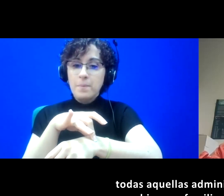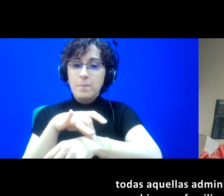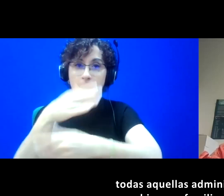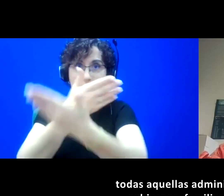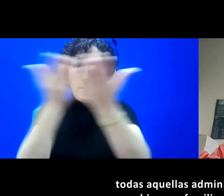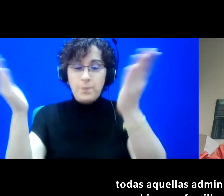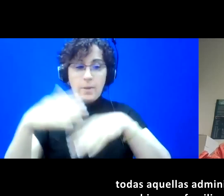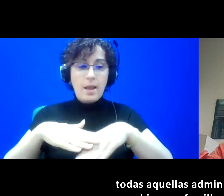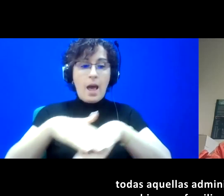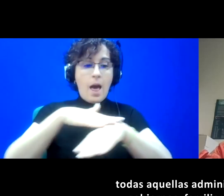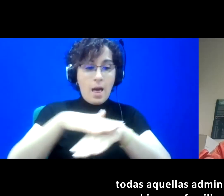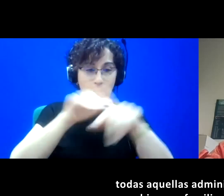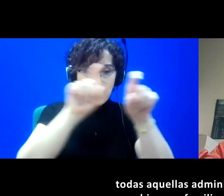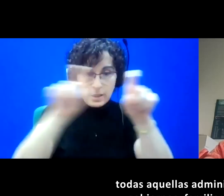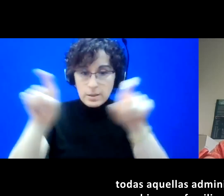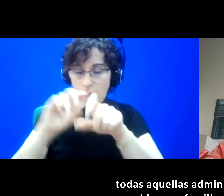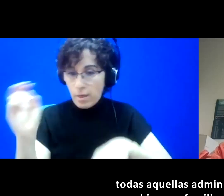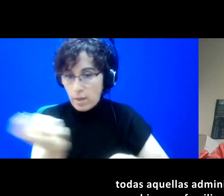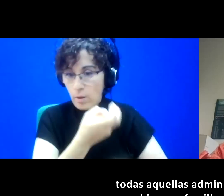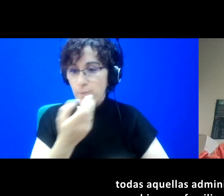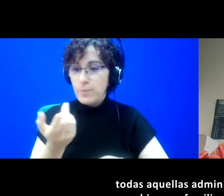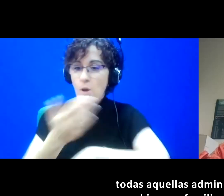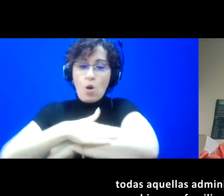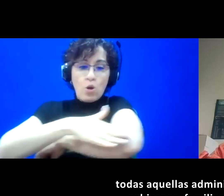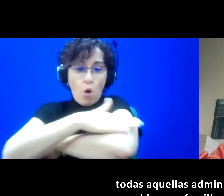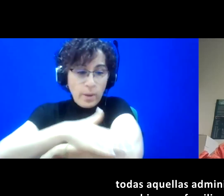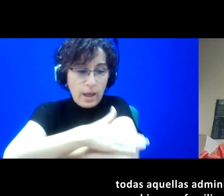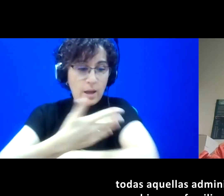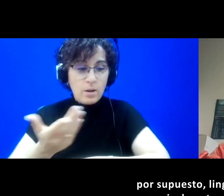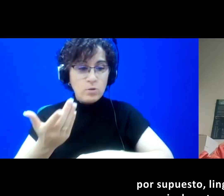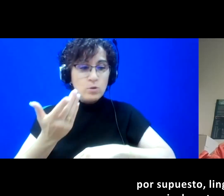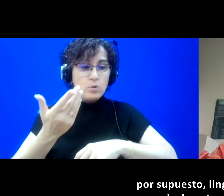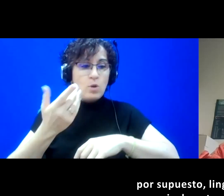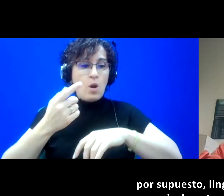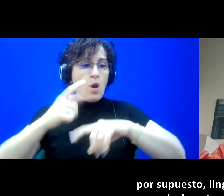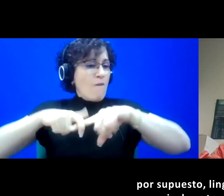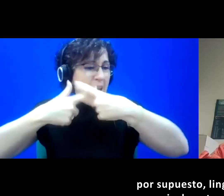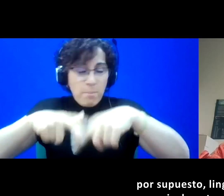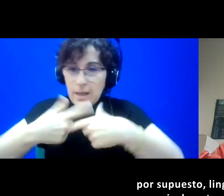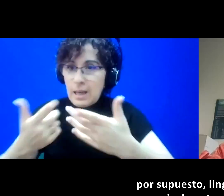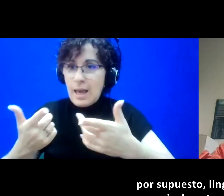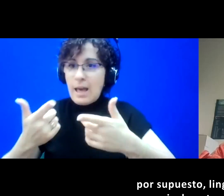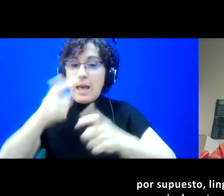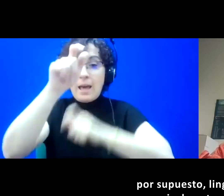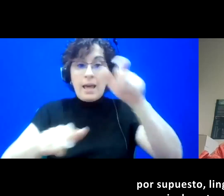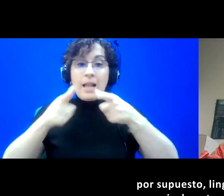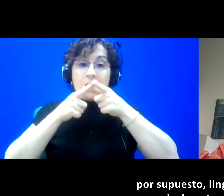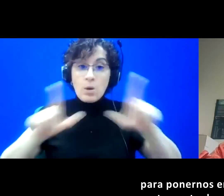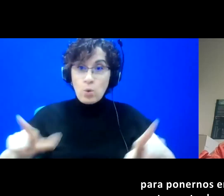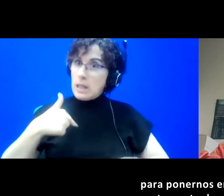administraciones, gobiernos, familias también, por supuesto, lingüistas, me incluyo